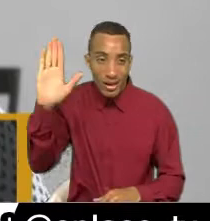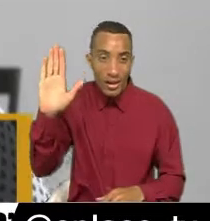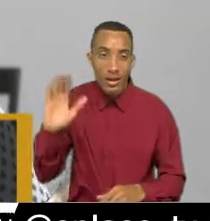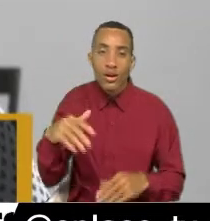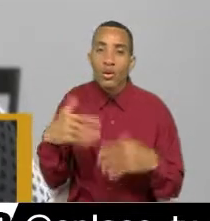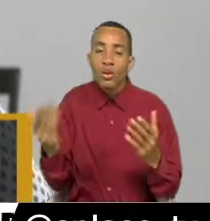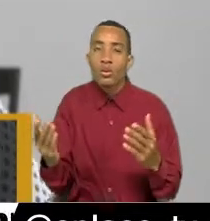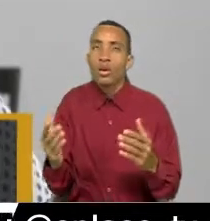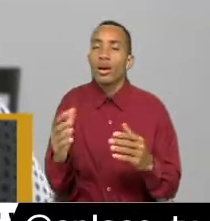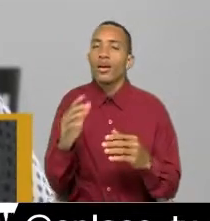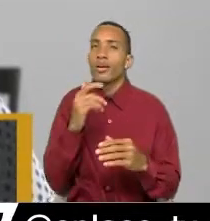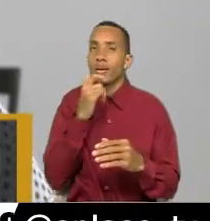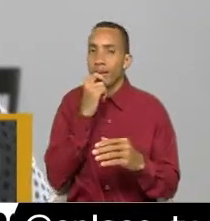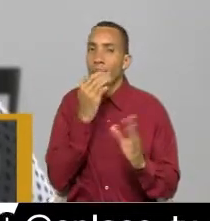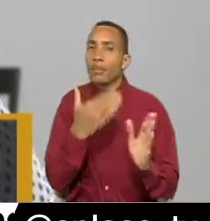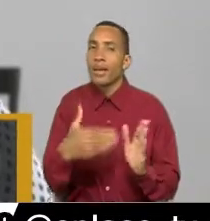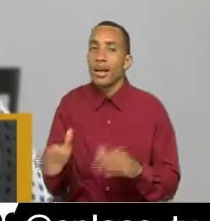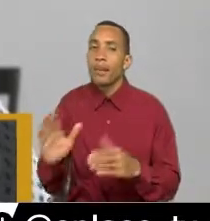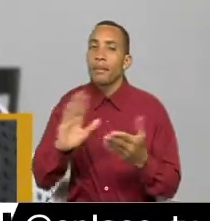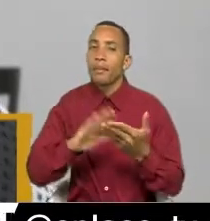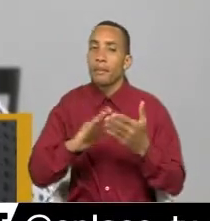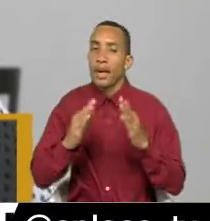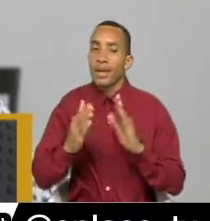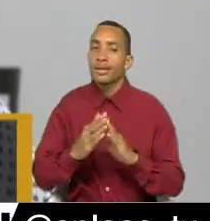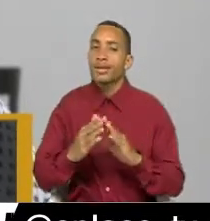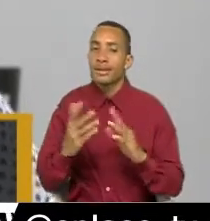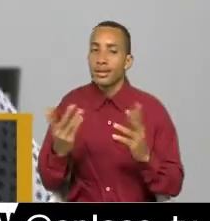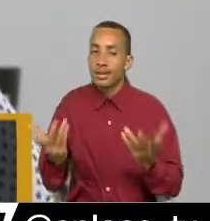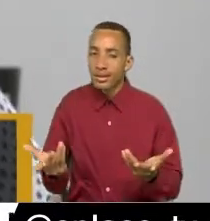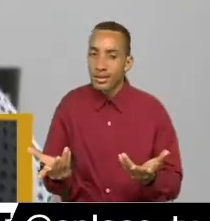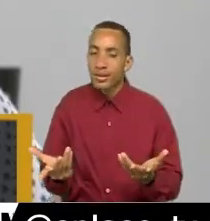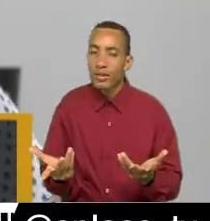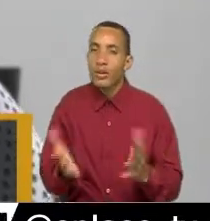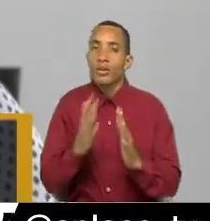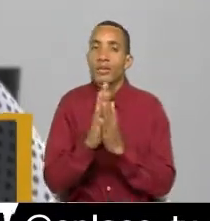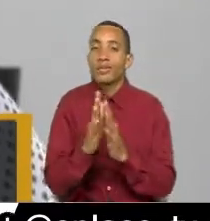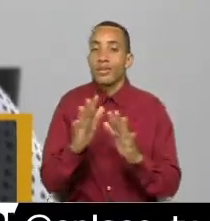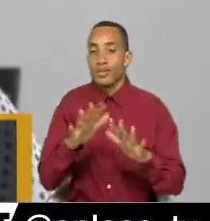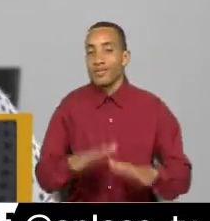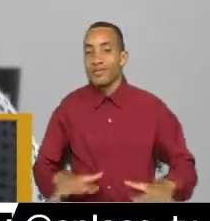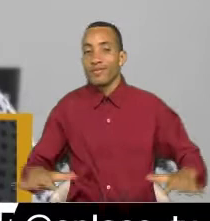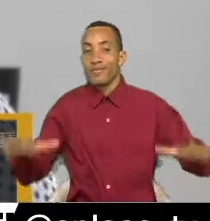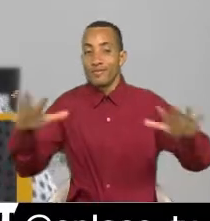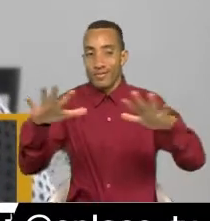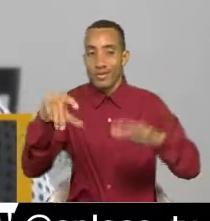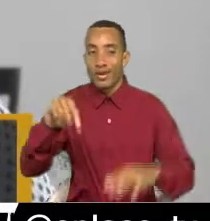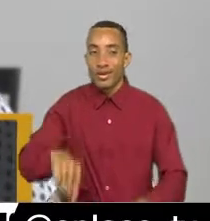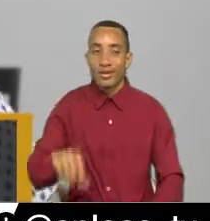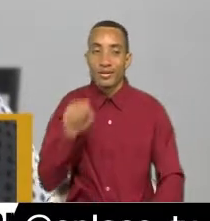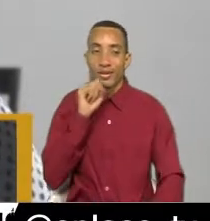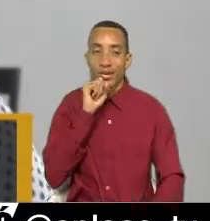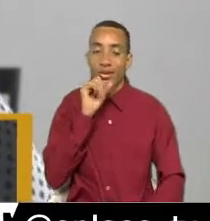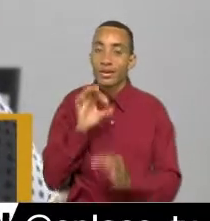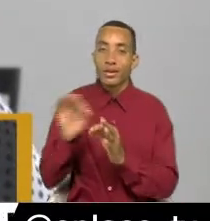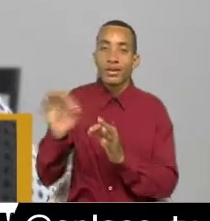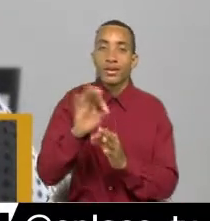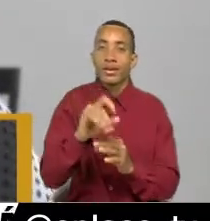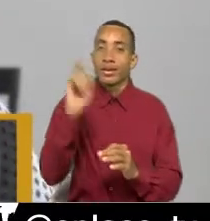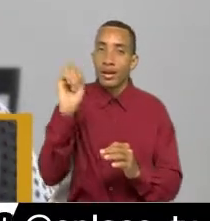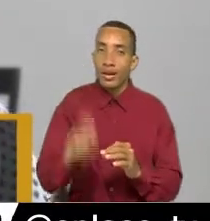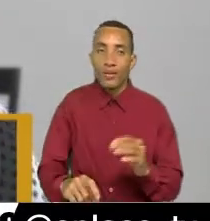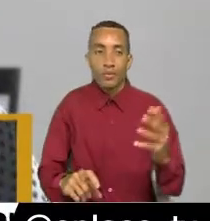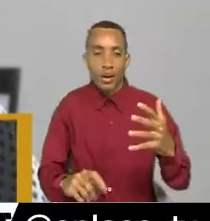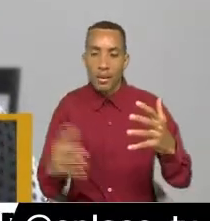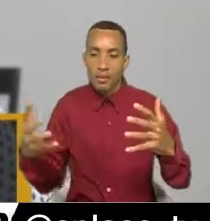paz, un proyecto de plan paz en la región, y para ello debemos de articularnos y poder lograr